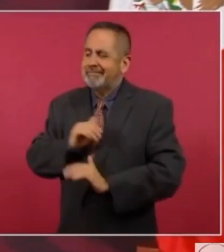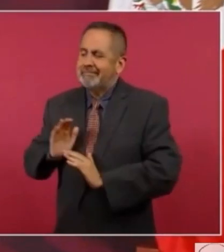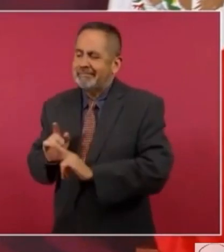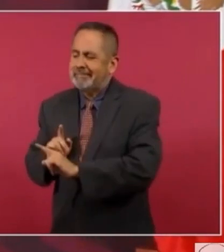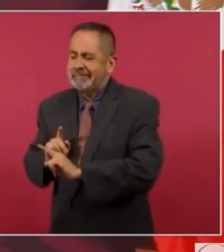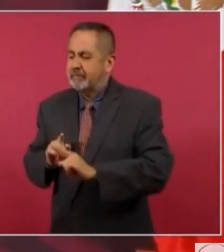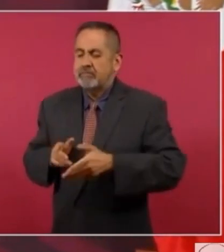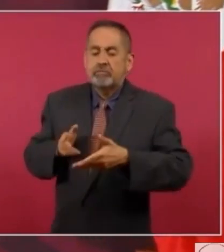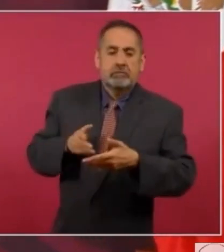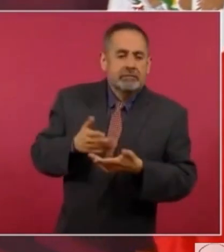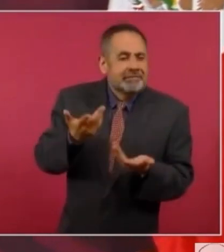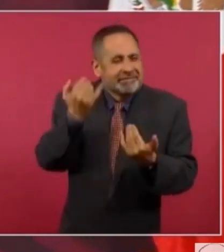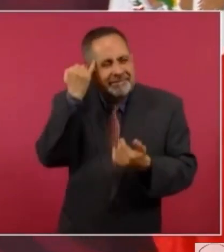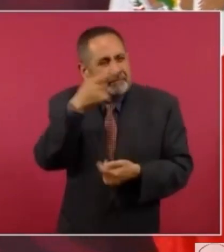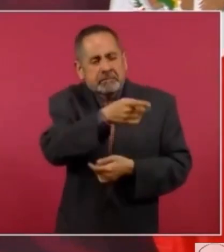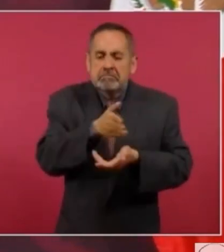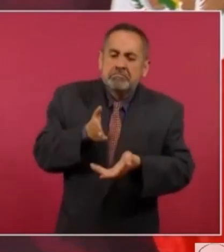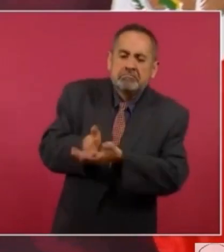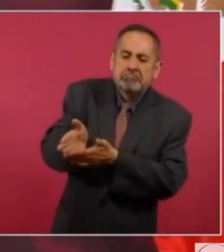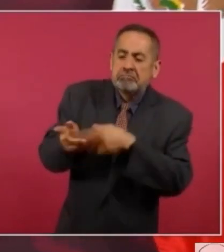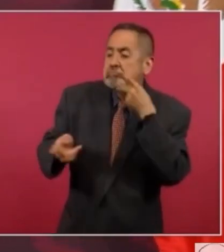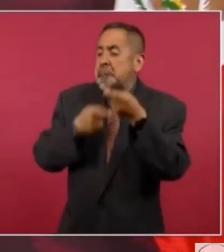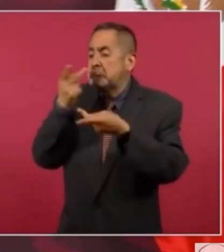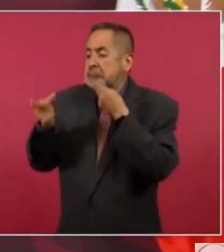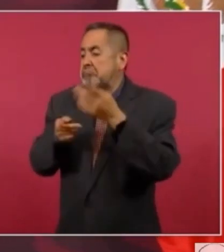Fíjense esa intromisión